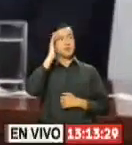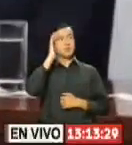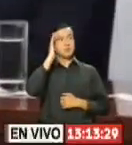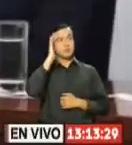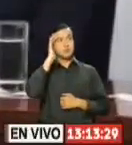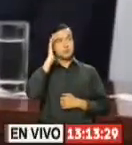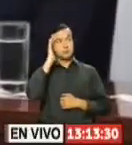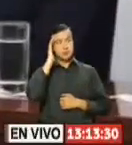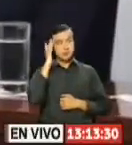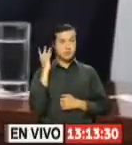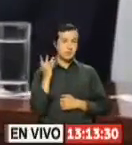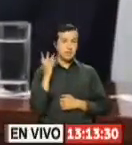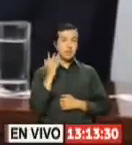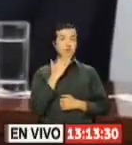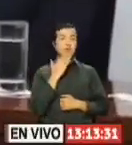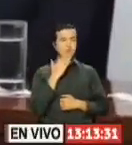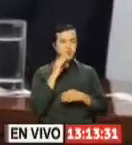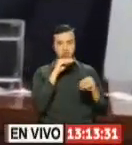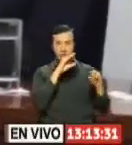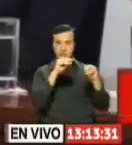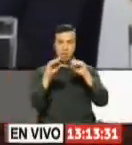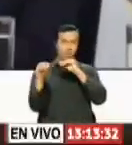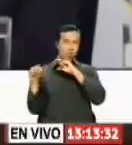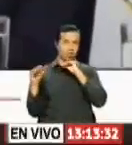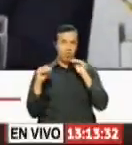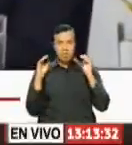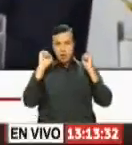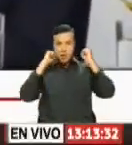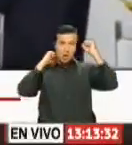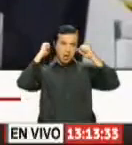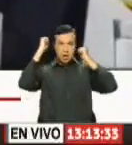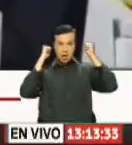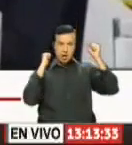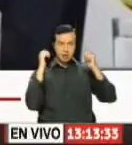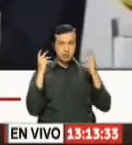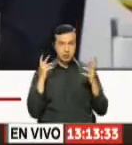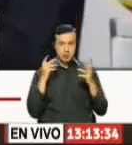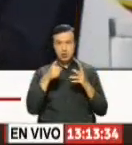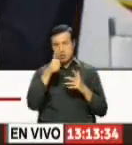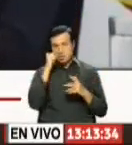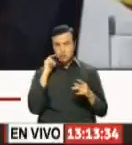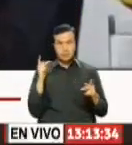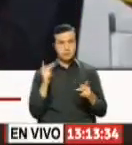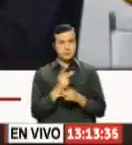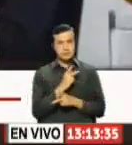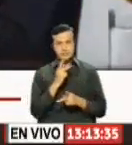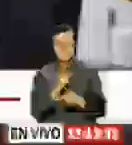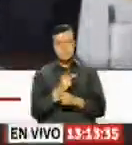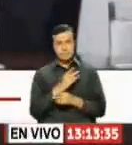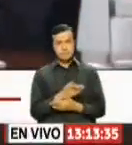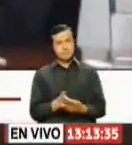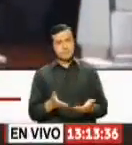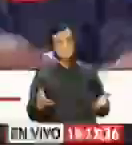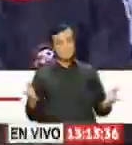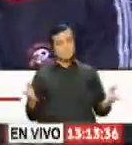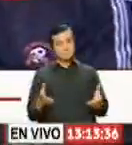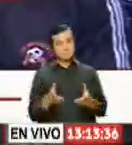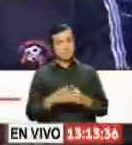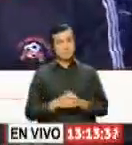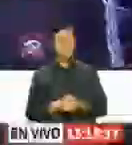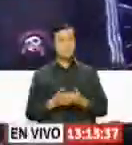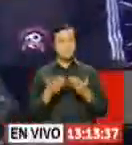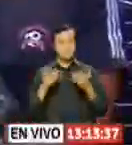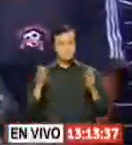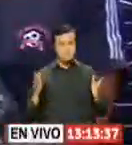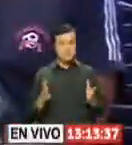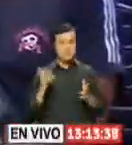esté haciendo crecer un ambiente de pánico como el que se vivió ayer y que terminó con estos hechos que son lamentables. Promover